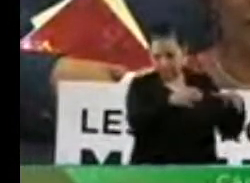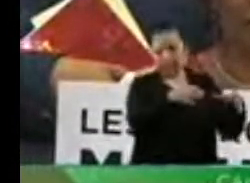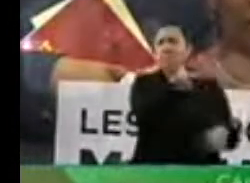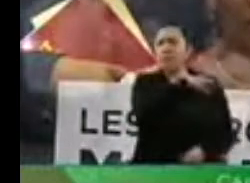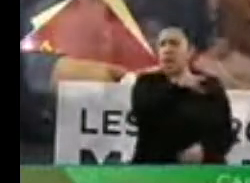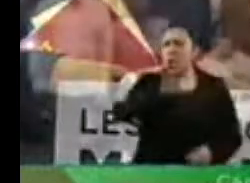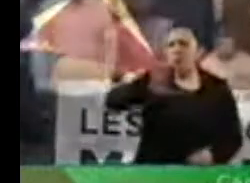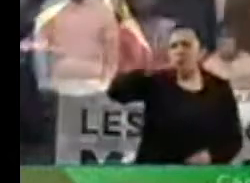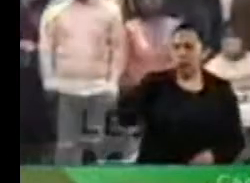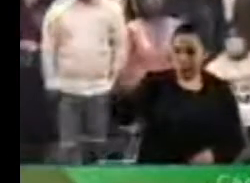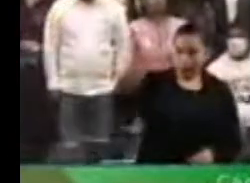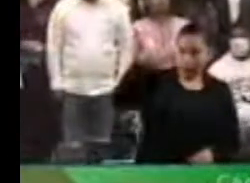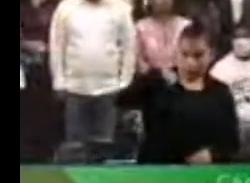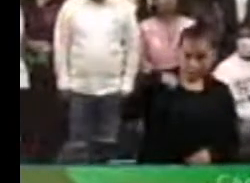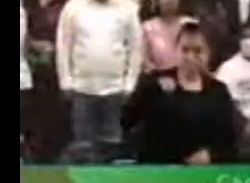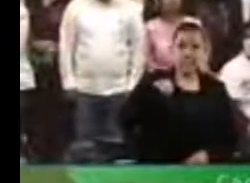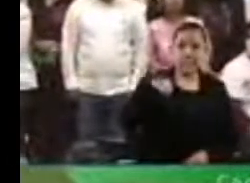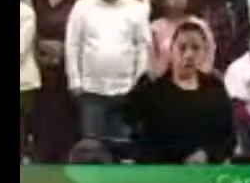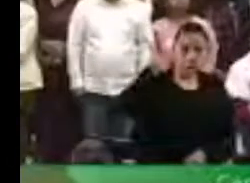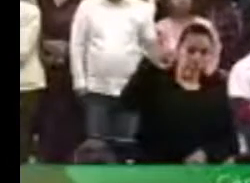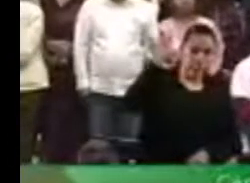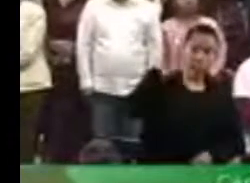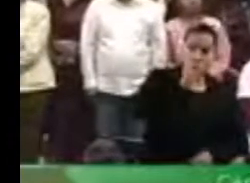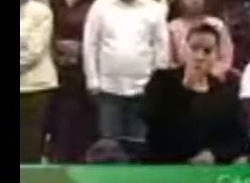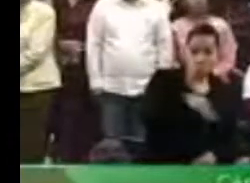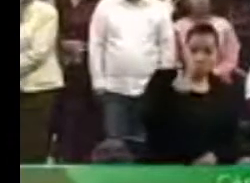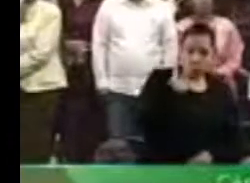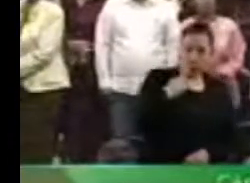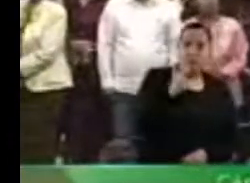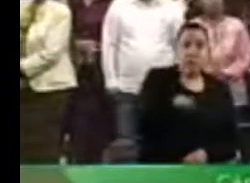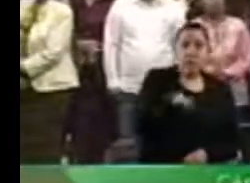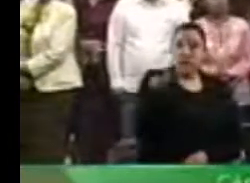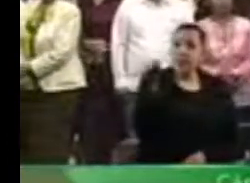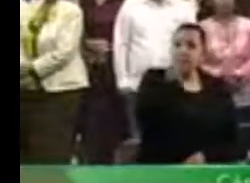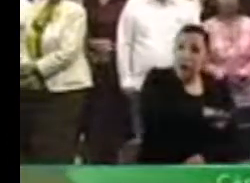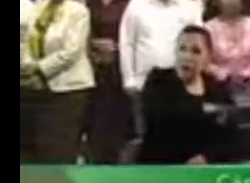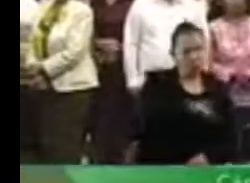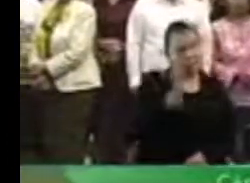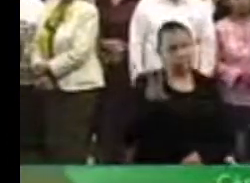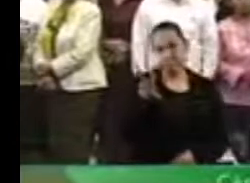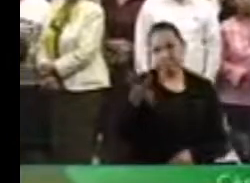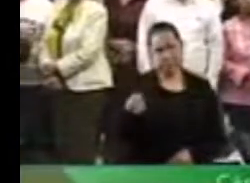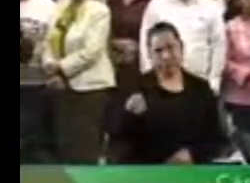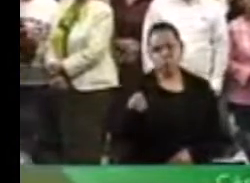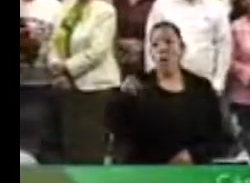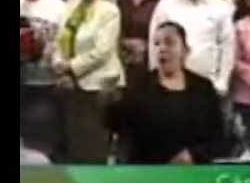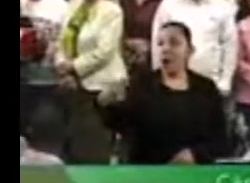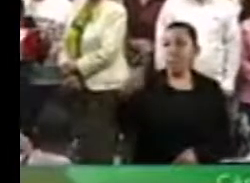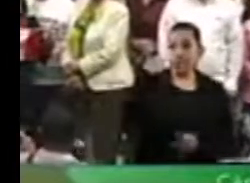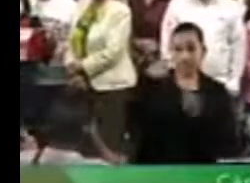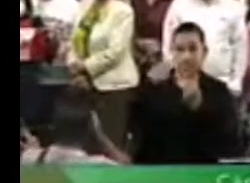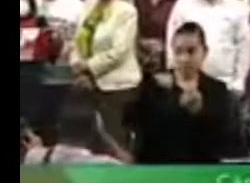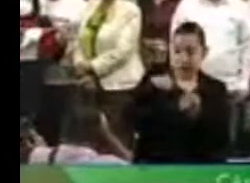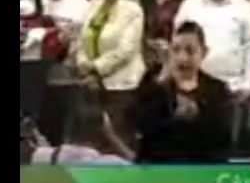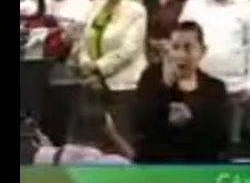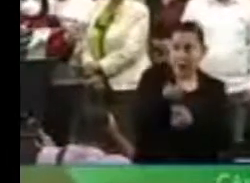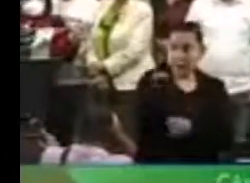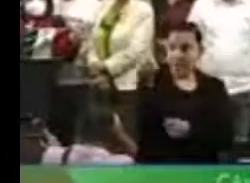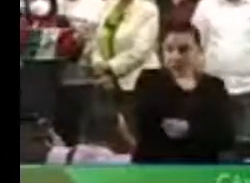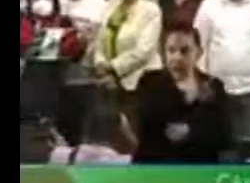no se le matara como traidor. Pidió que se le retirara ese señalamiento porque no